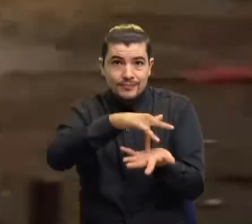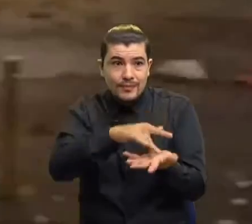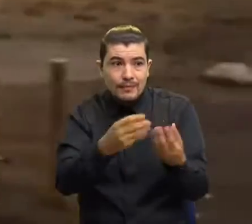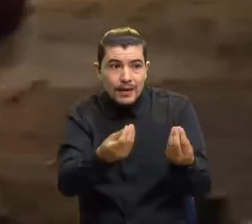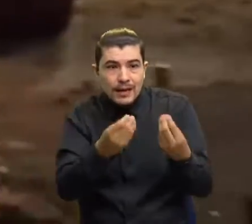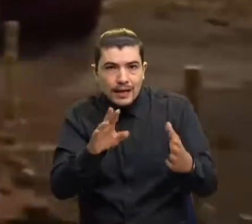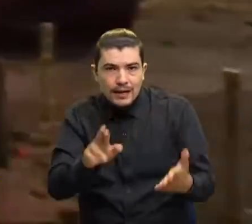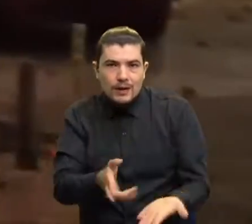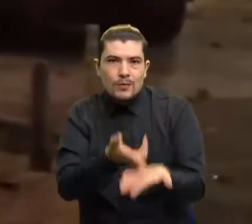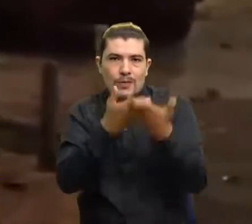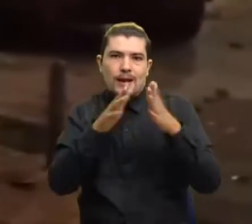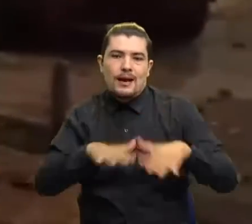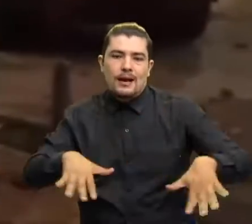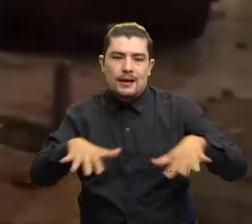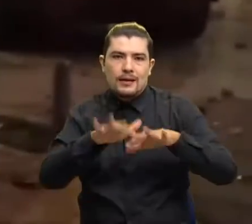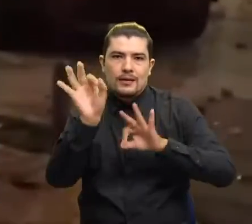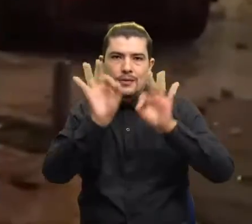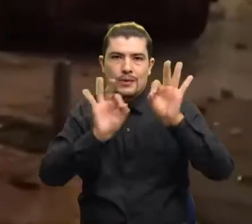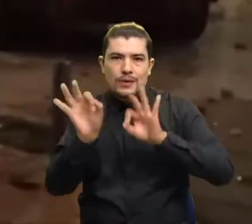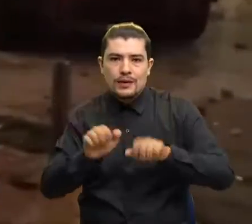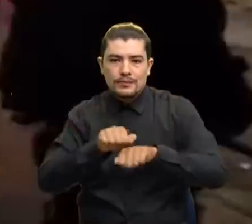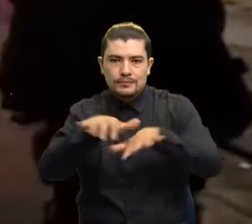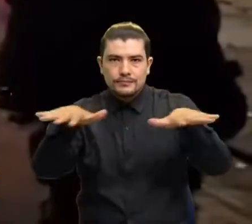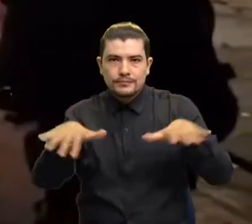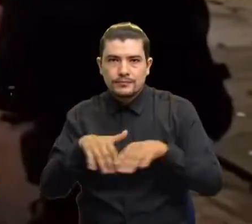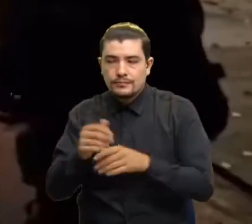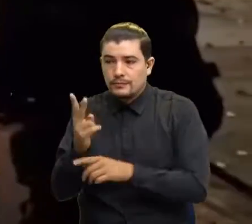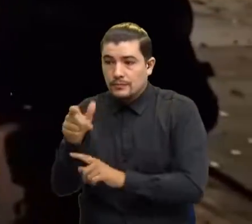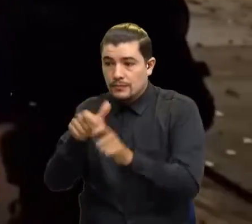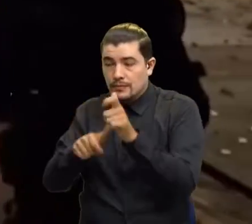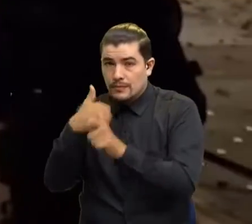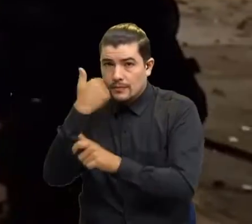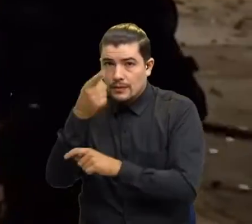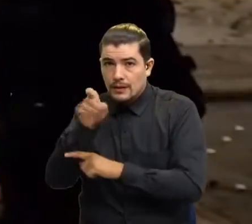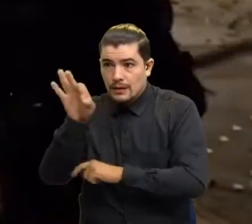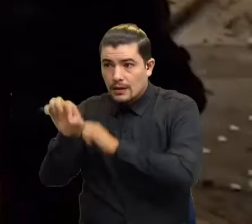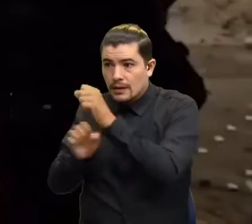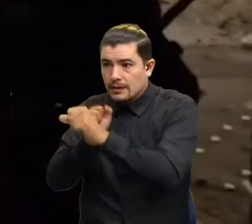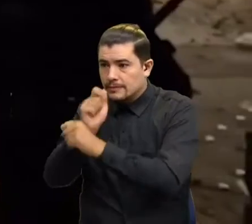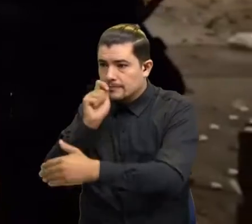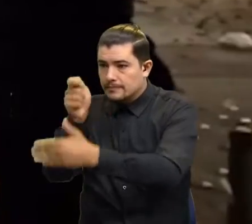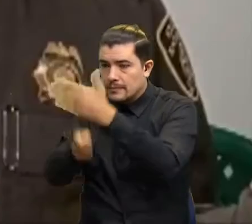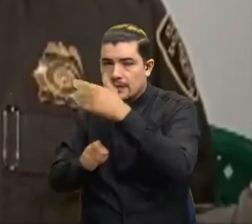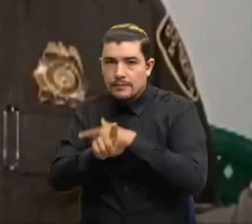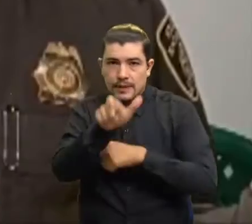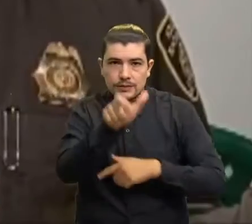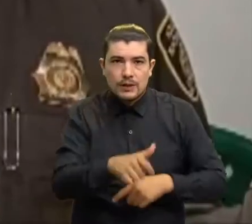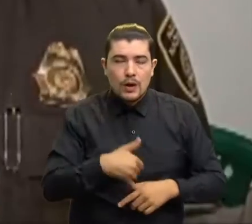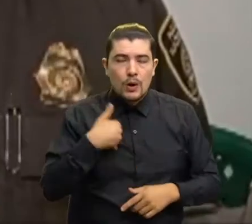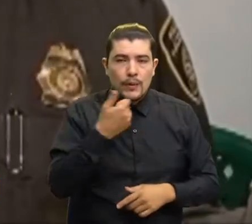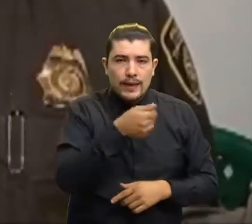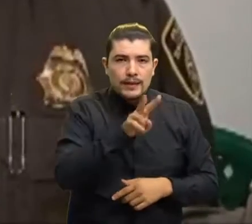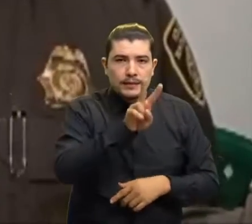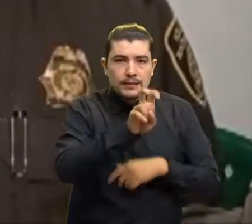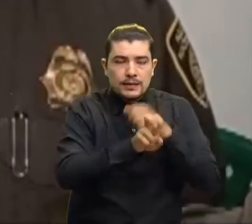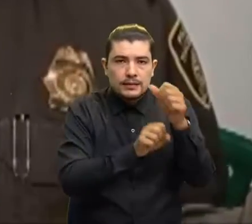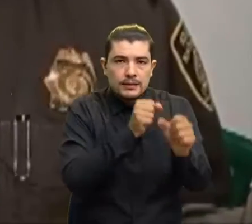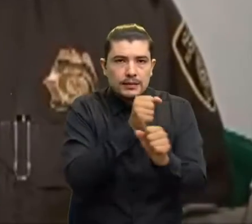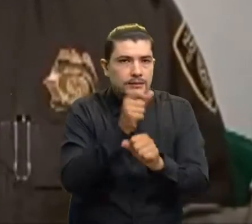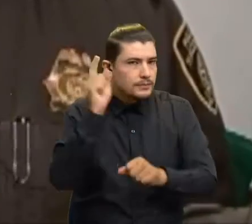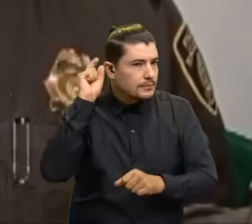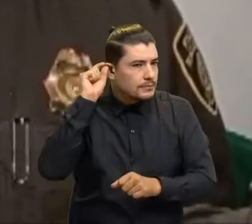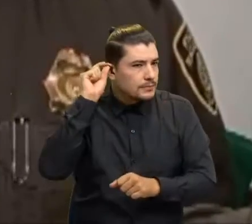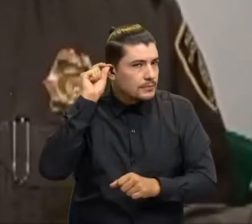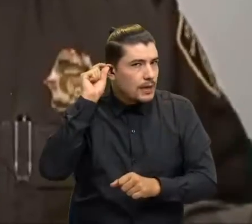recuperar el orden público de la zona. Dos adultos recibieron orden de comparendo y un joven resultó herido. Lastimosamente, cinco menores de edad,